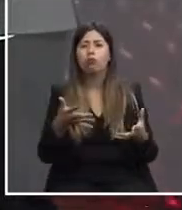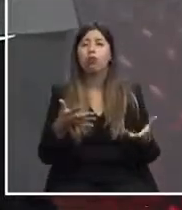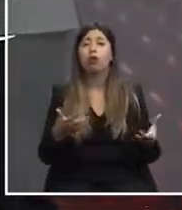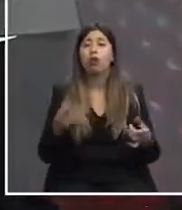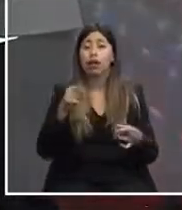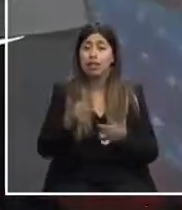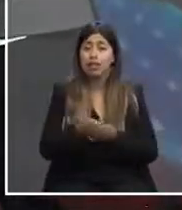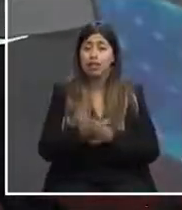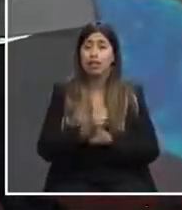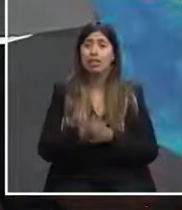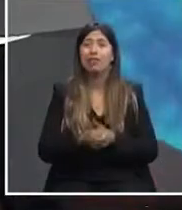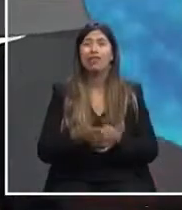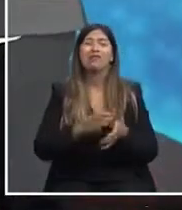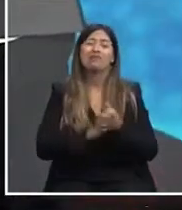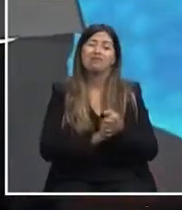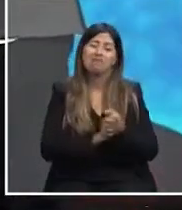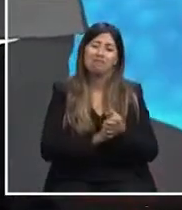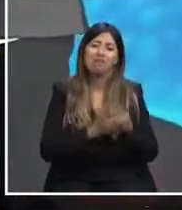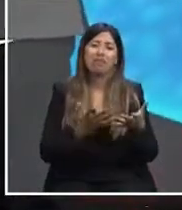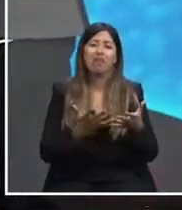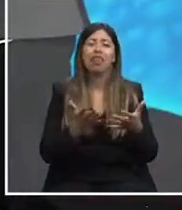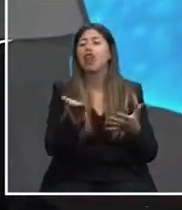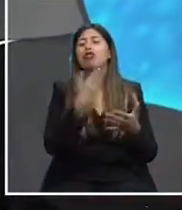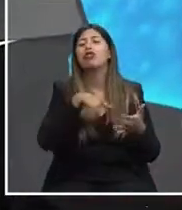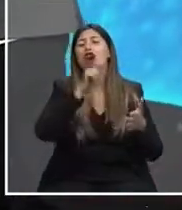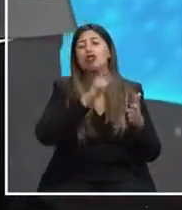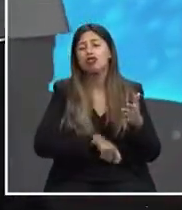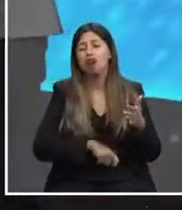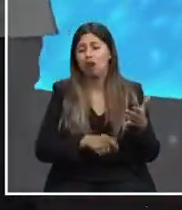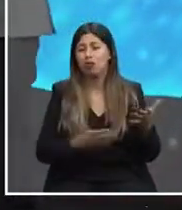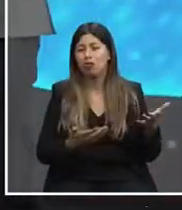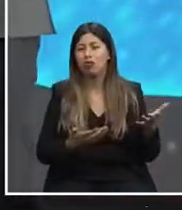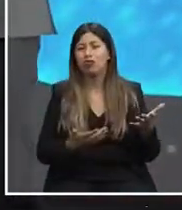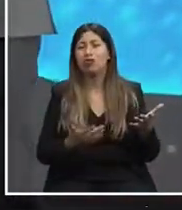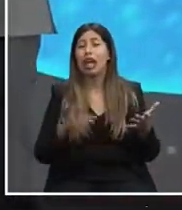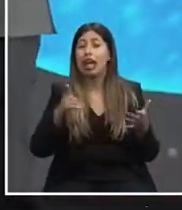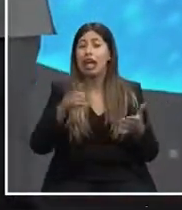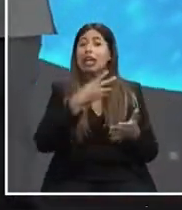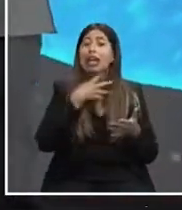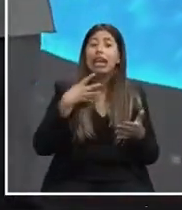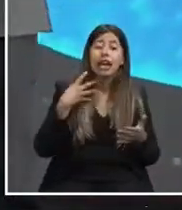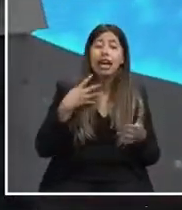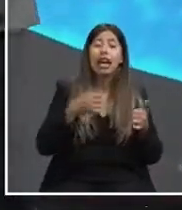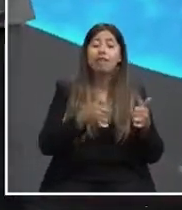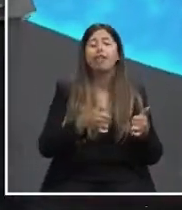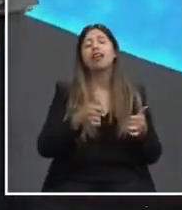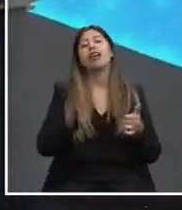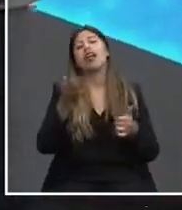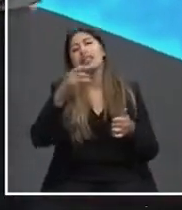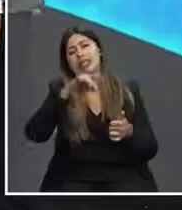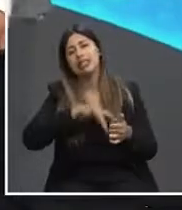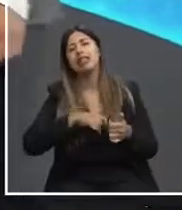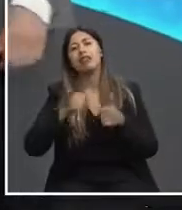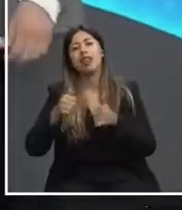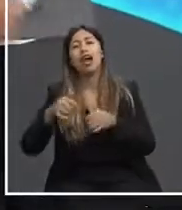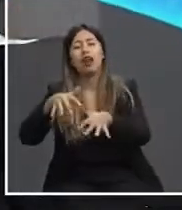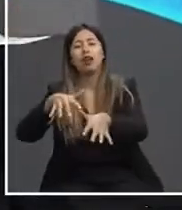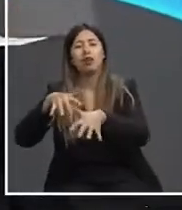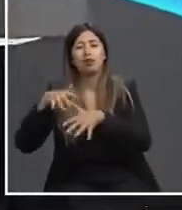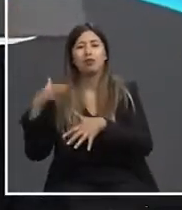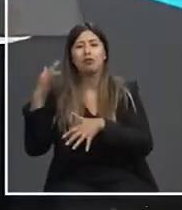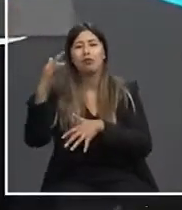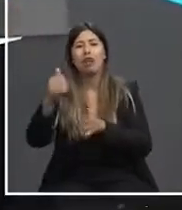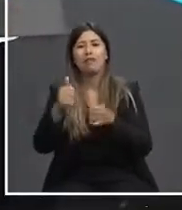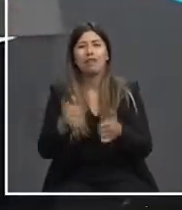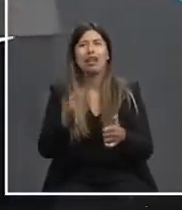alcalde, bueno, seamos socios. Si a Renca le va bien, a Chile le va bien, al Congreso Futuro le va bien.